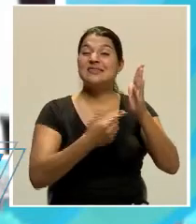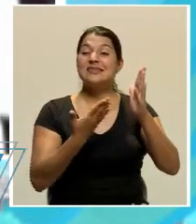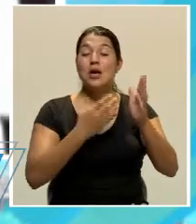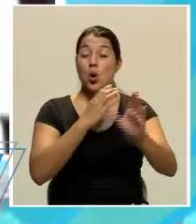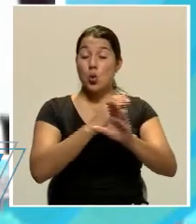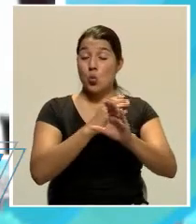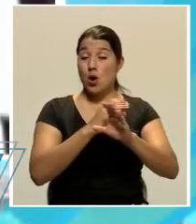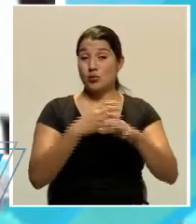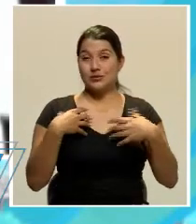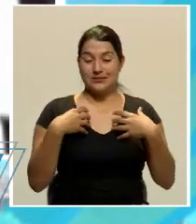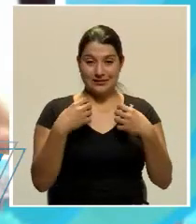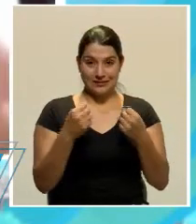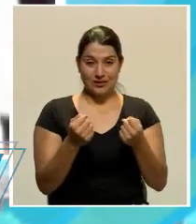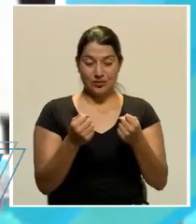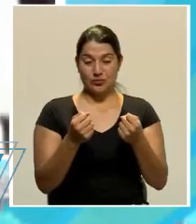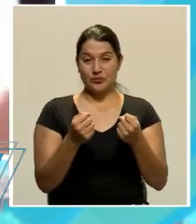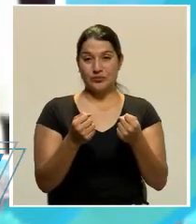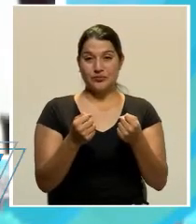protocolos,